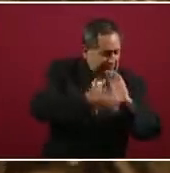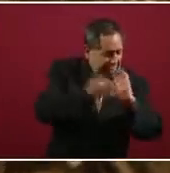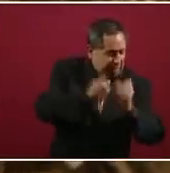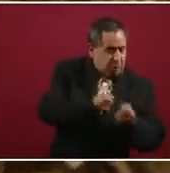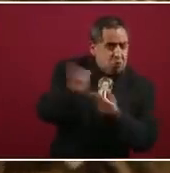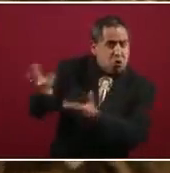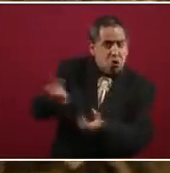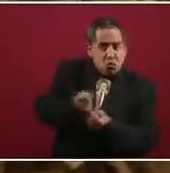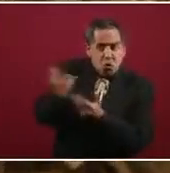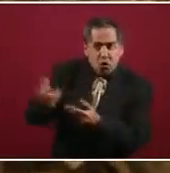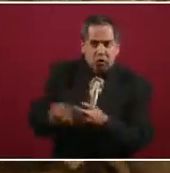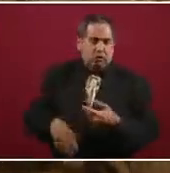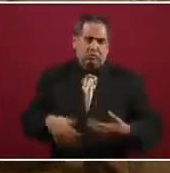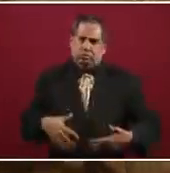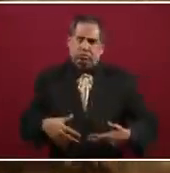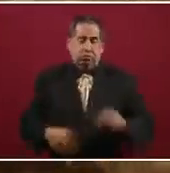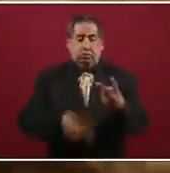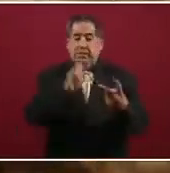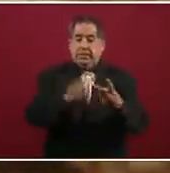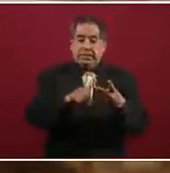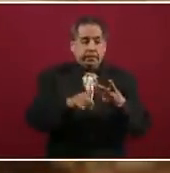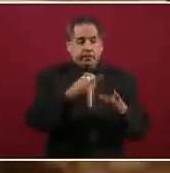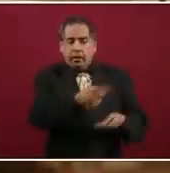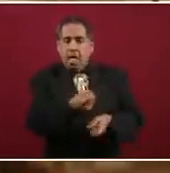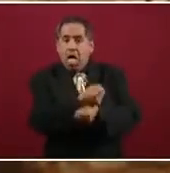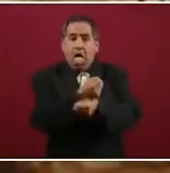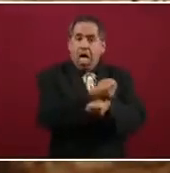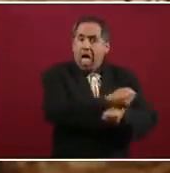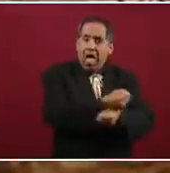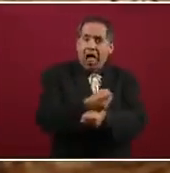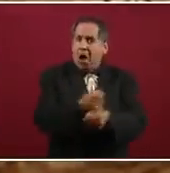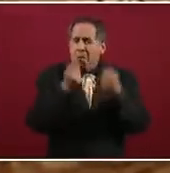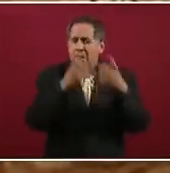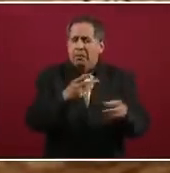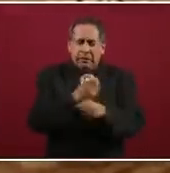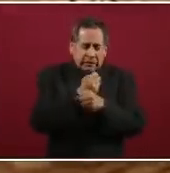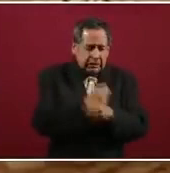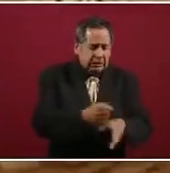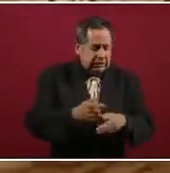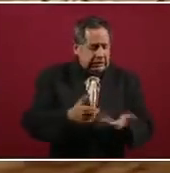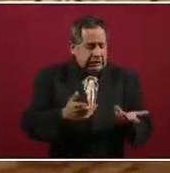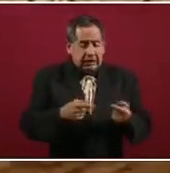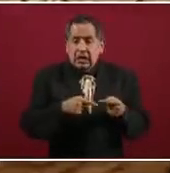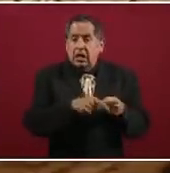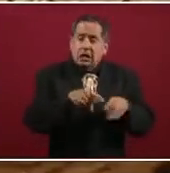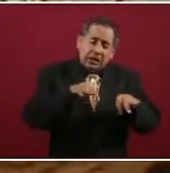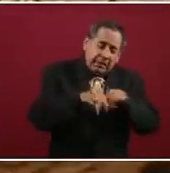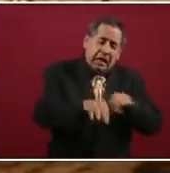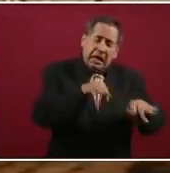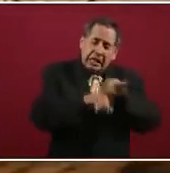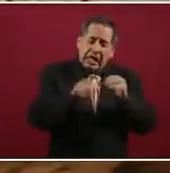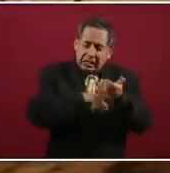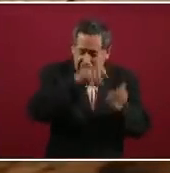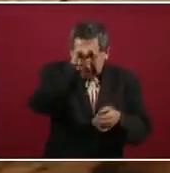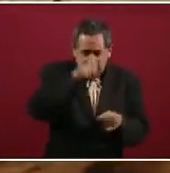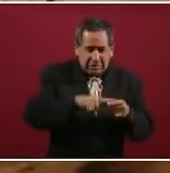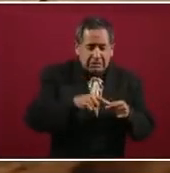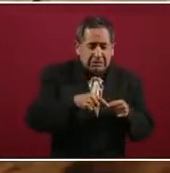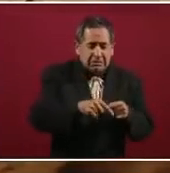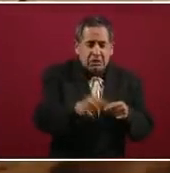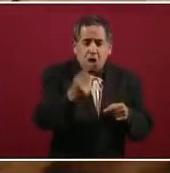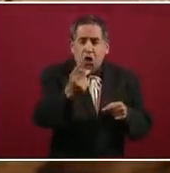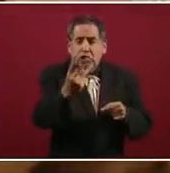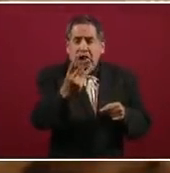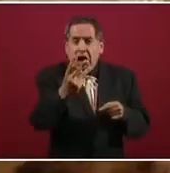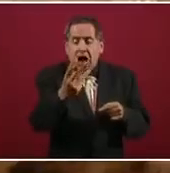la esclavitud de los trabajadores de las minas, que al llegar a las minas esclavizados tenían una esperanza de vida de 2 o 3 años, es decir, a